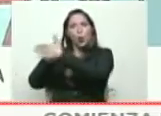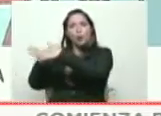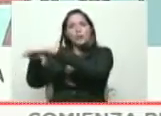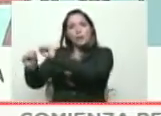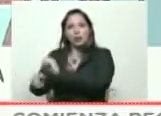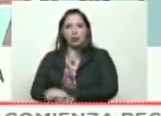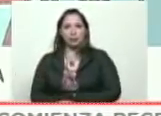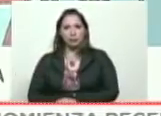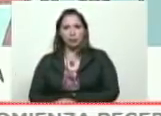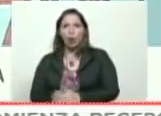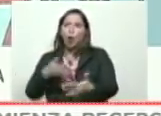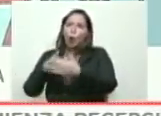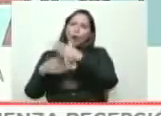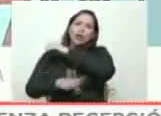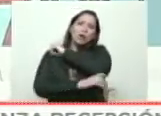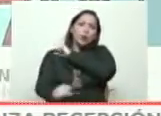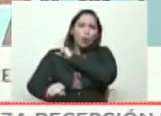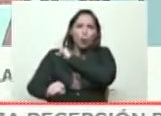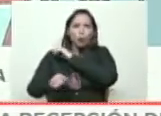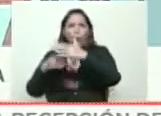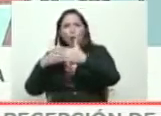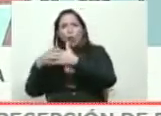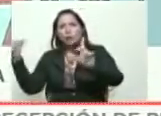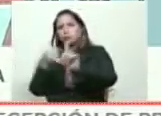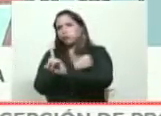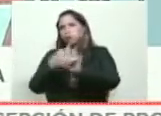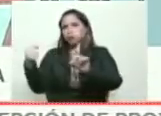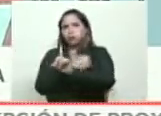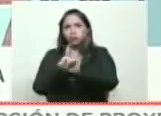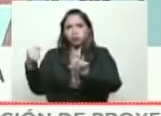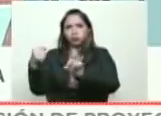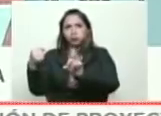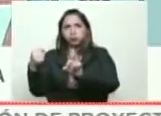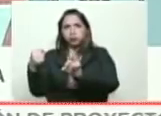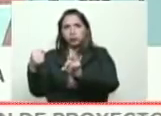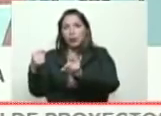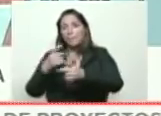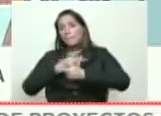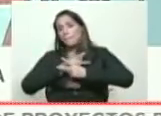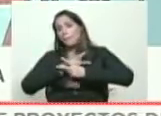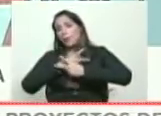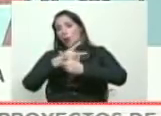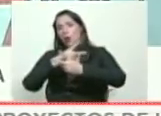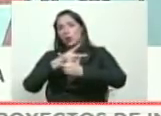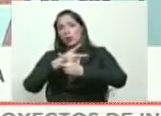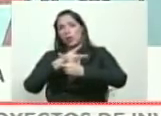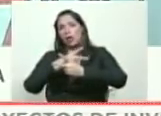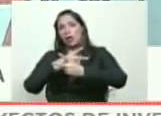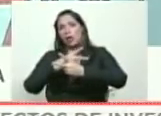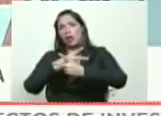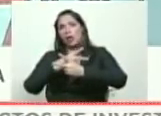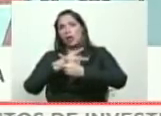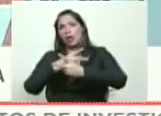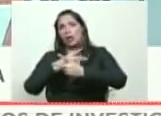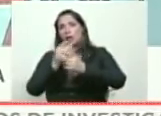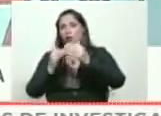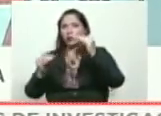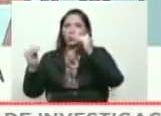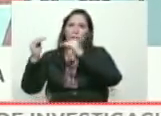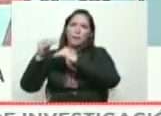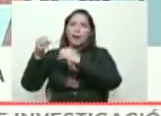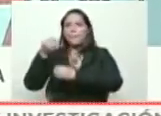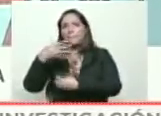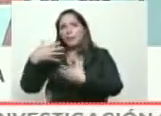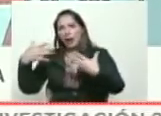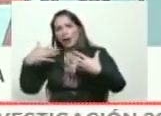imperialismo, contra el robo, contra el saqueo, contra la voluntad de supremacía blanca que quiere dominar al resto del